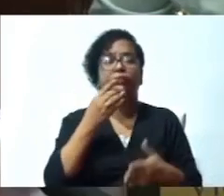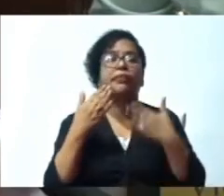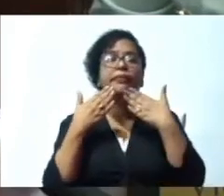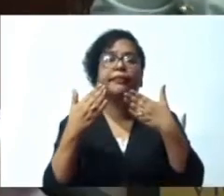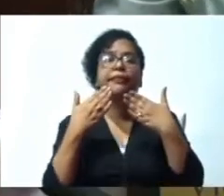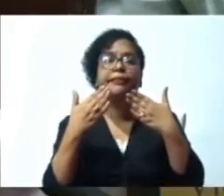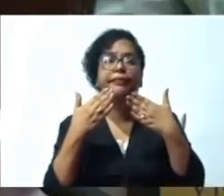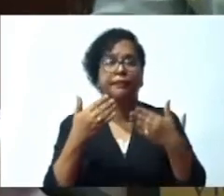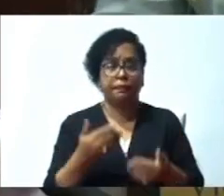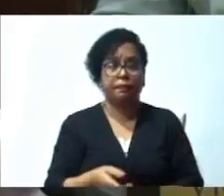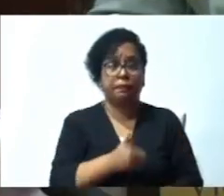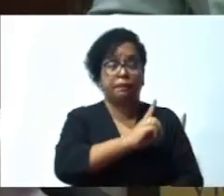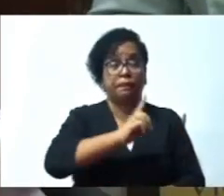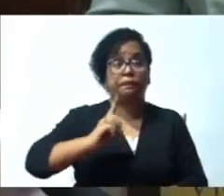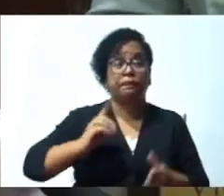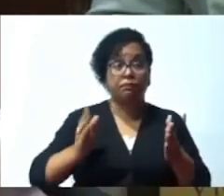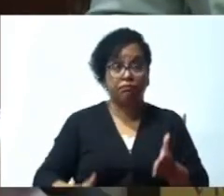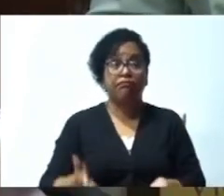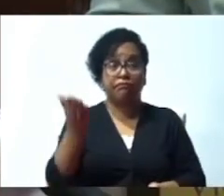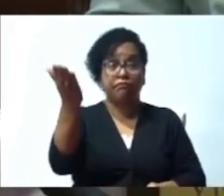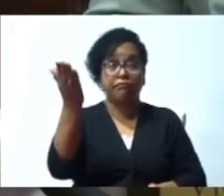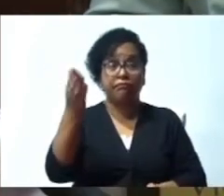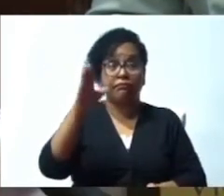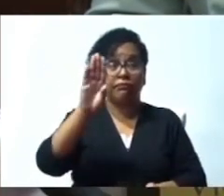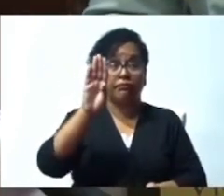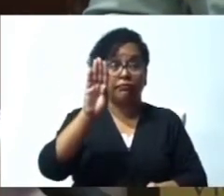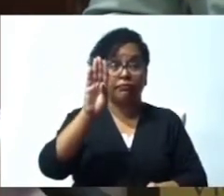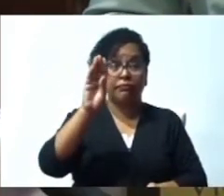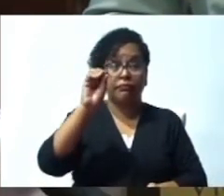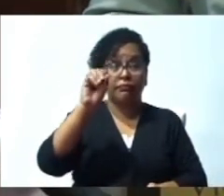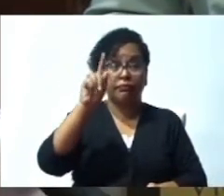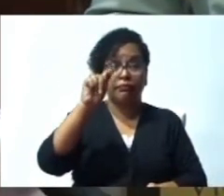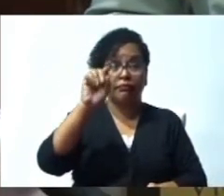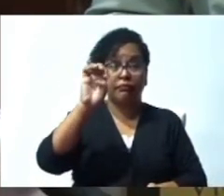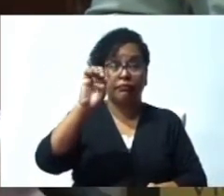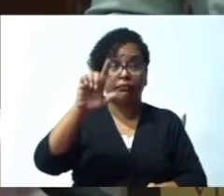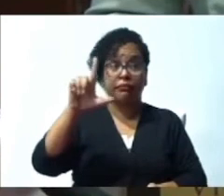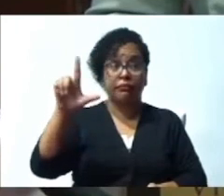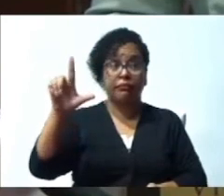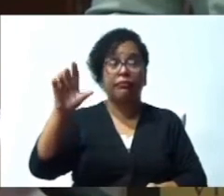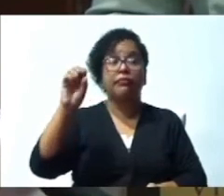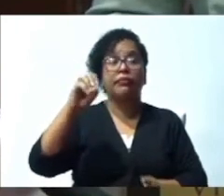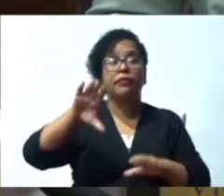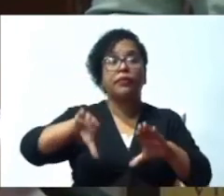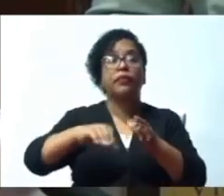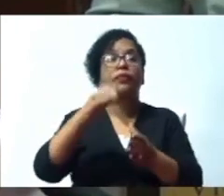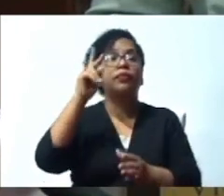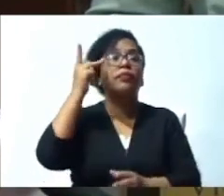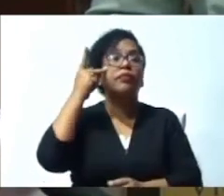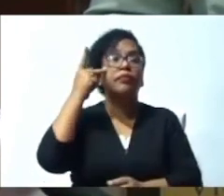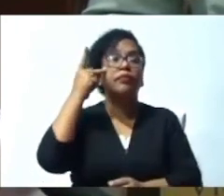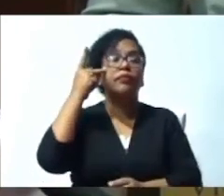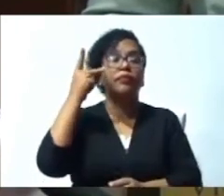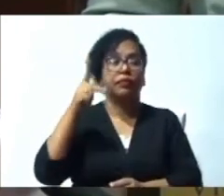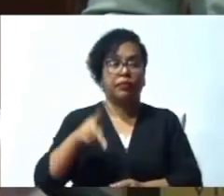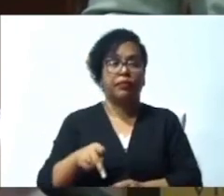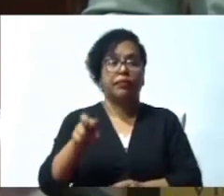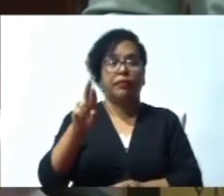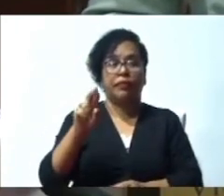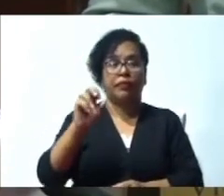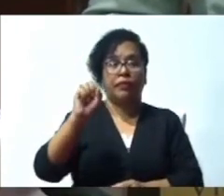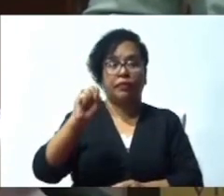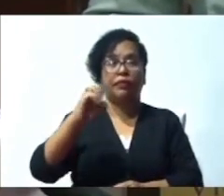James Sánchez Pedro botello Pedro Tomás botello solimán partido reformista social